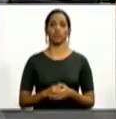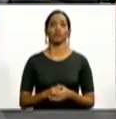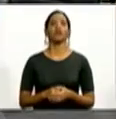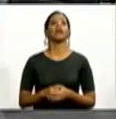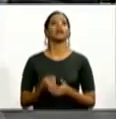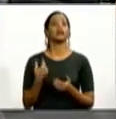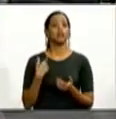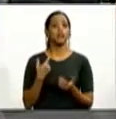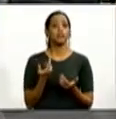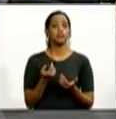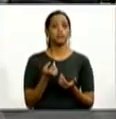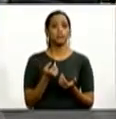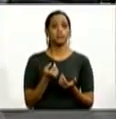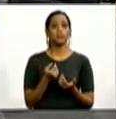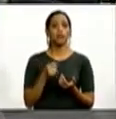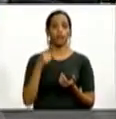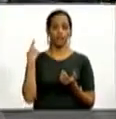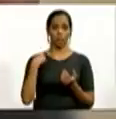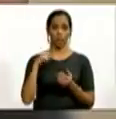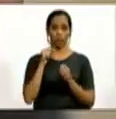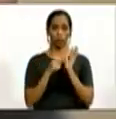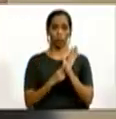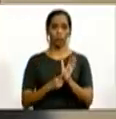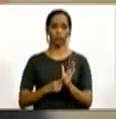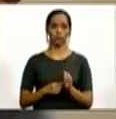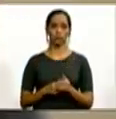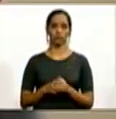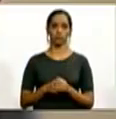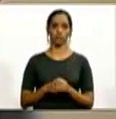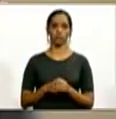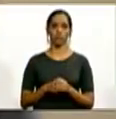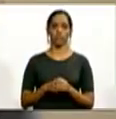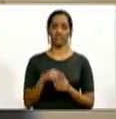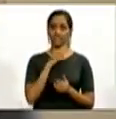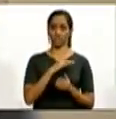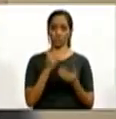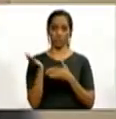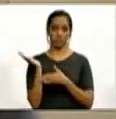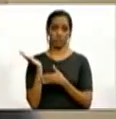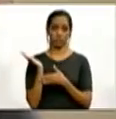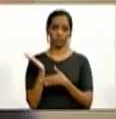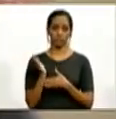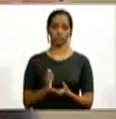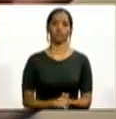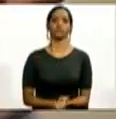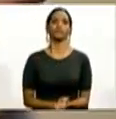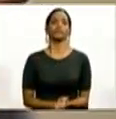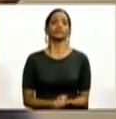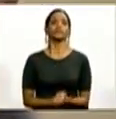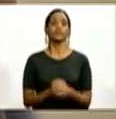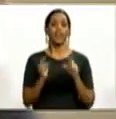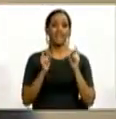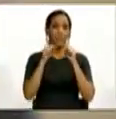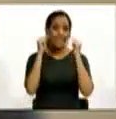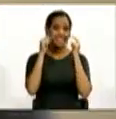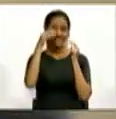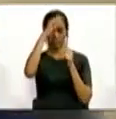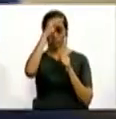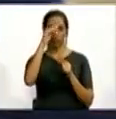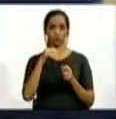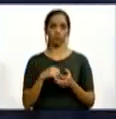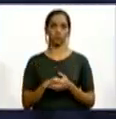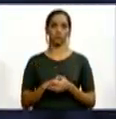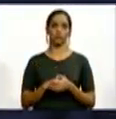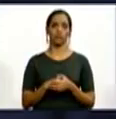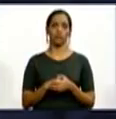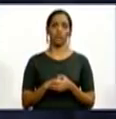nos quita la cámara. Y también la tuvo este señor que está acá. El tema de la sonrisa de Donald Trump